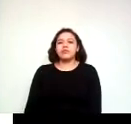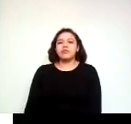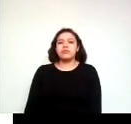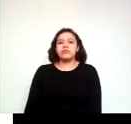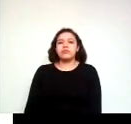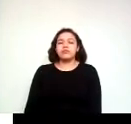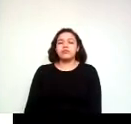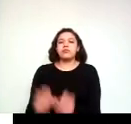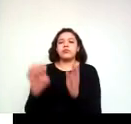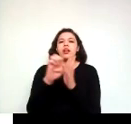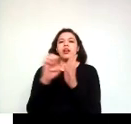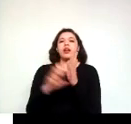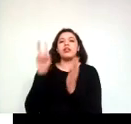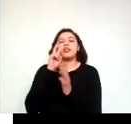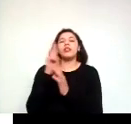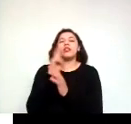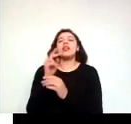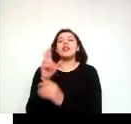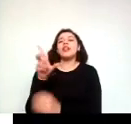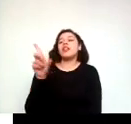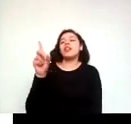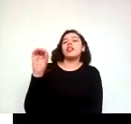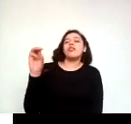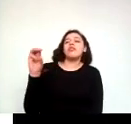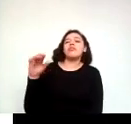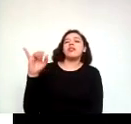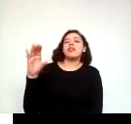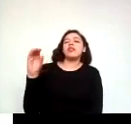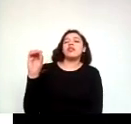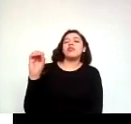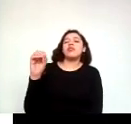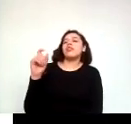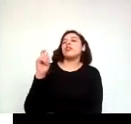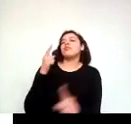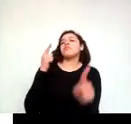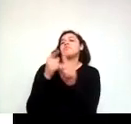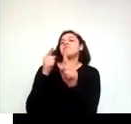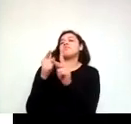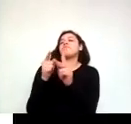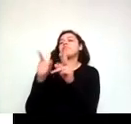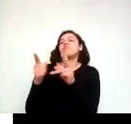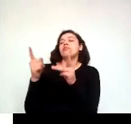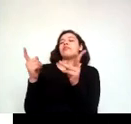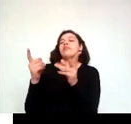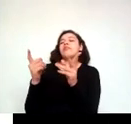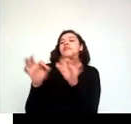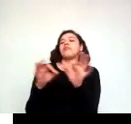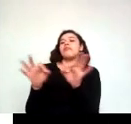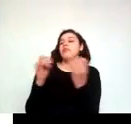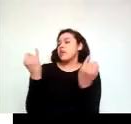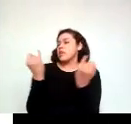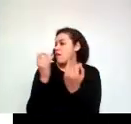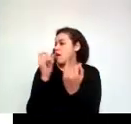En este caso, el dominio específico de carga de trabajo. Y vamos a hacer exactamente lo mismo que en el anterior. Es